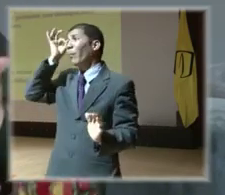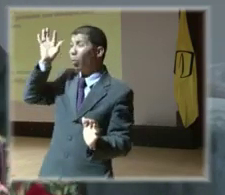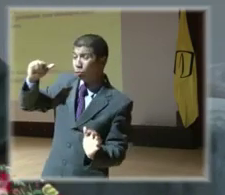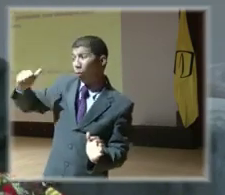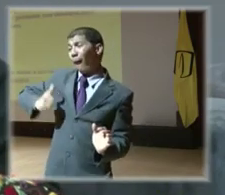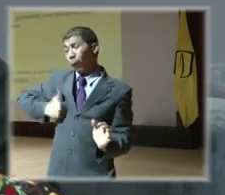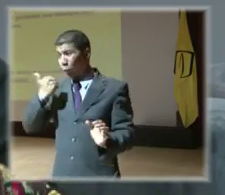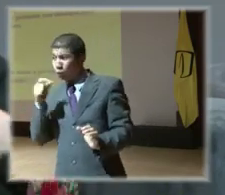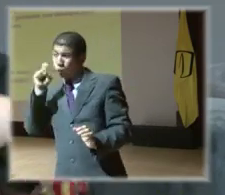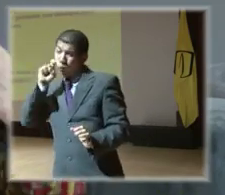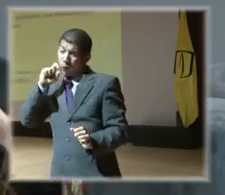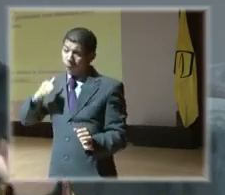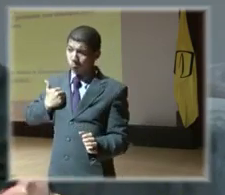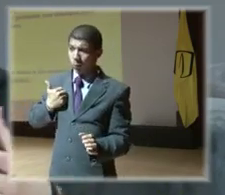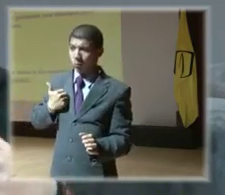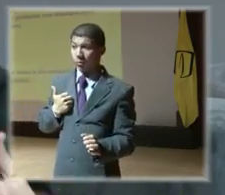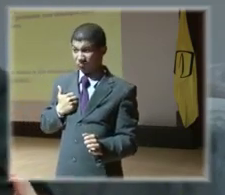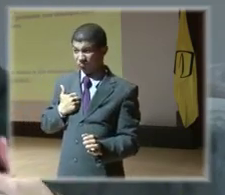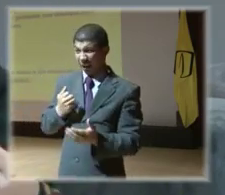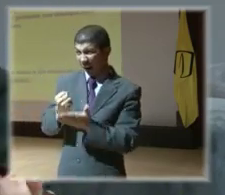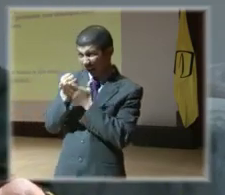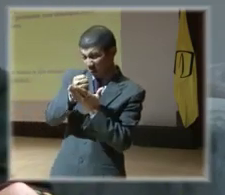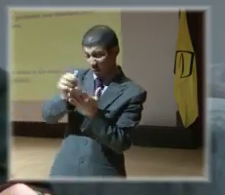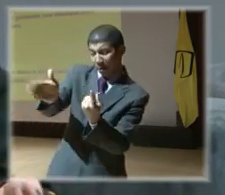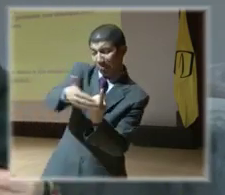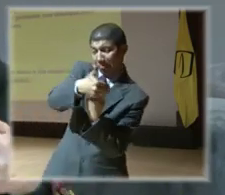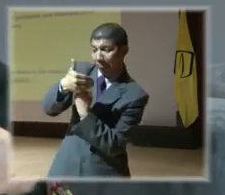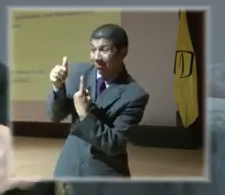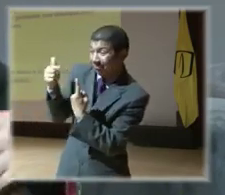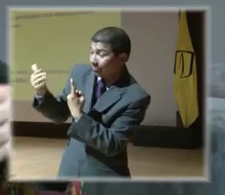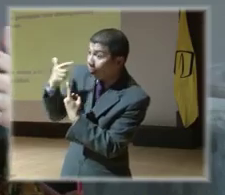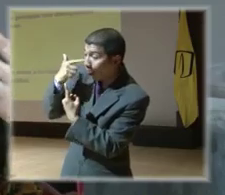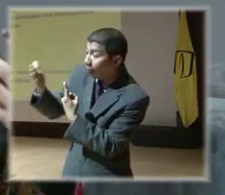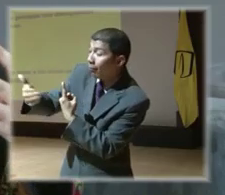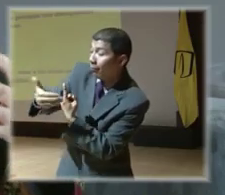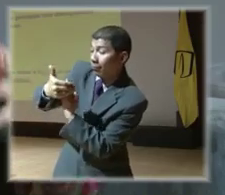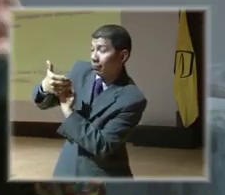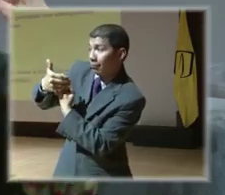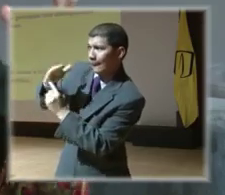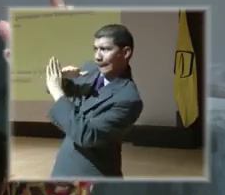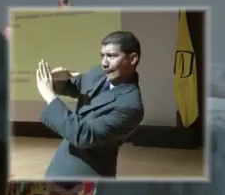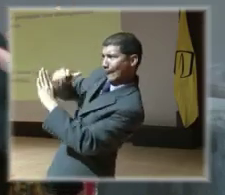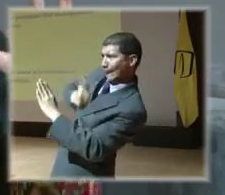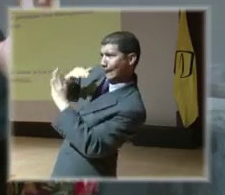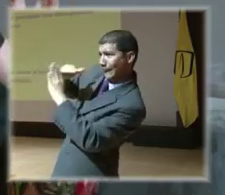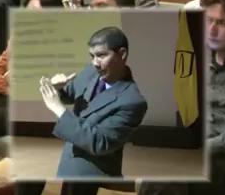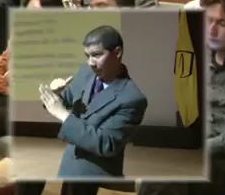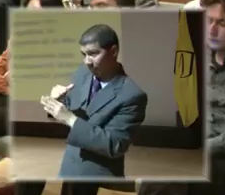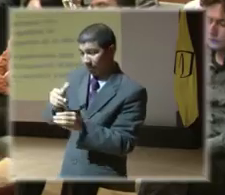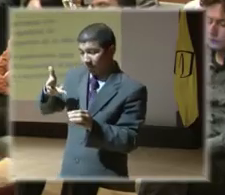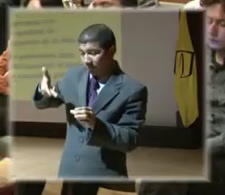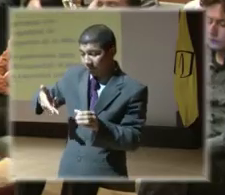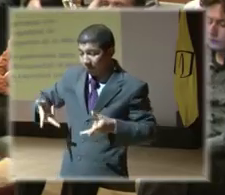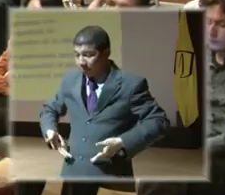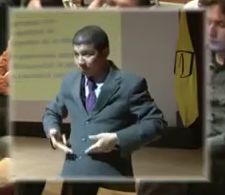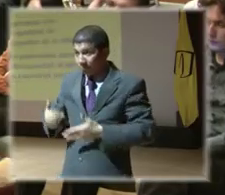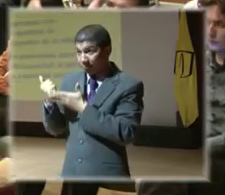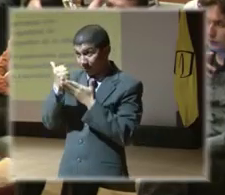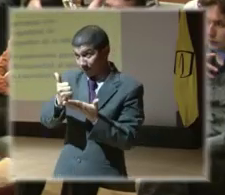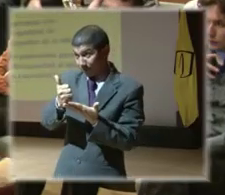factor mayor de riesgo, porque no hay consecuencias visibles de la violación. Entonces, si la situación es que estamos reconociendo que hay